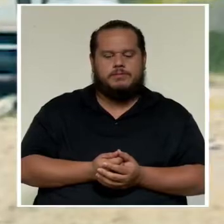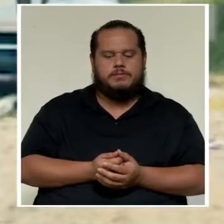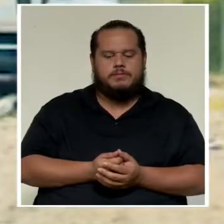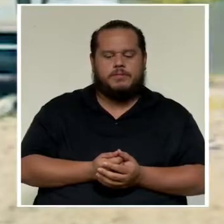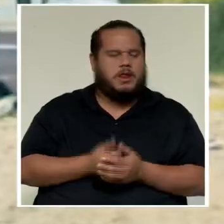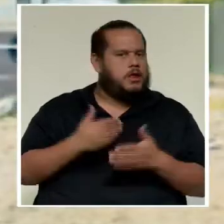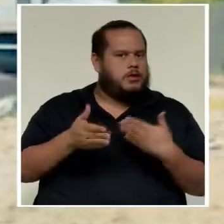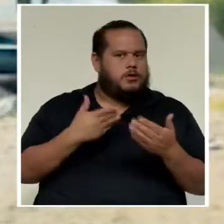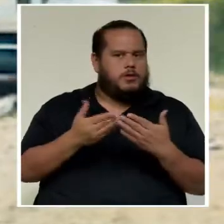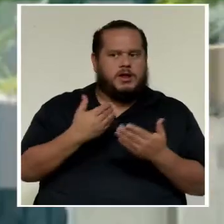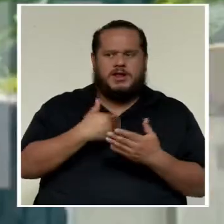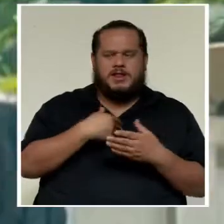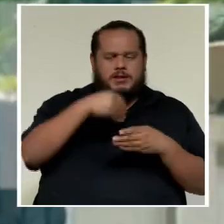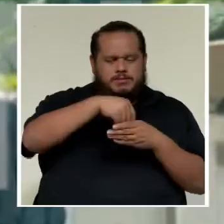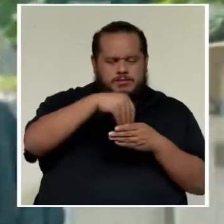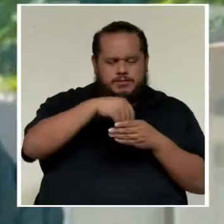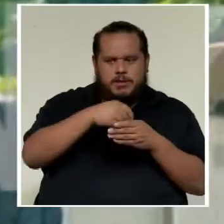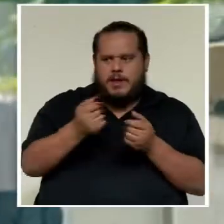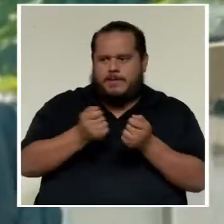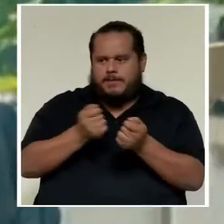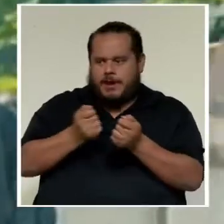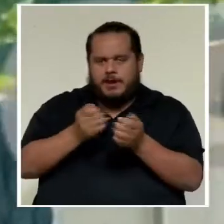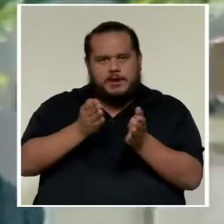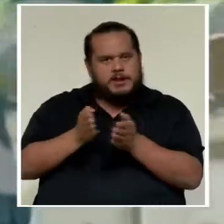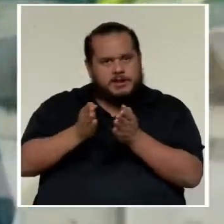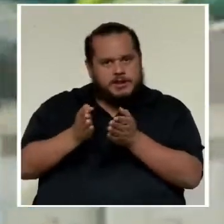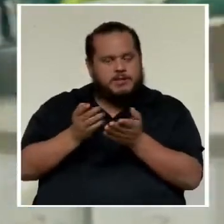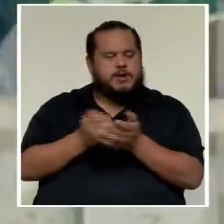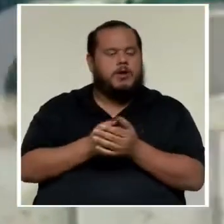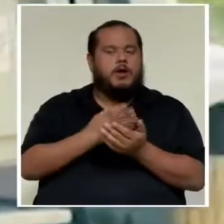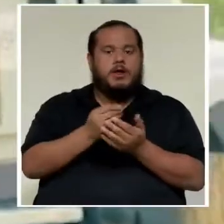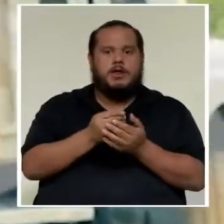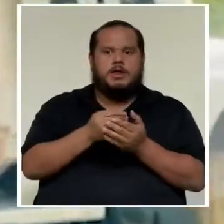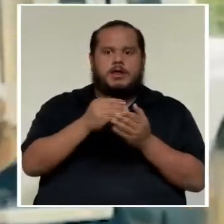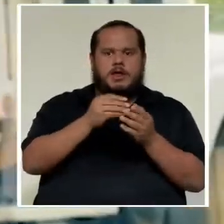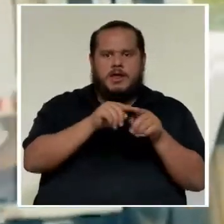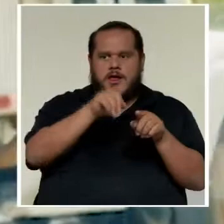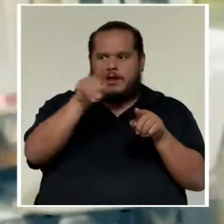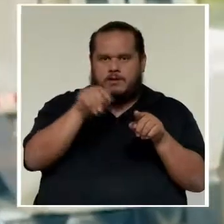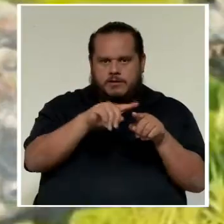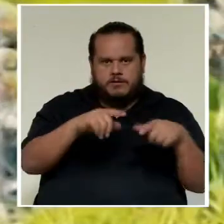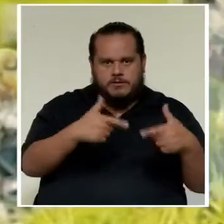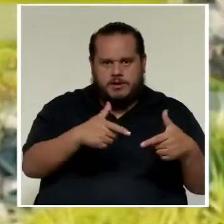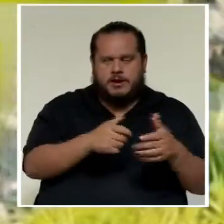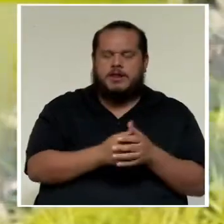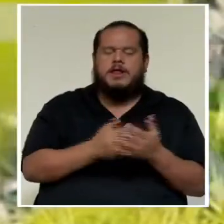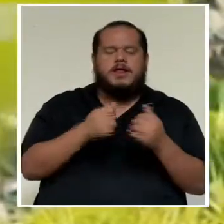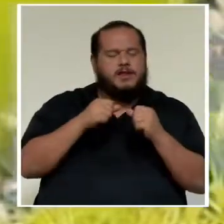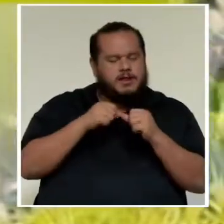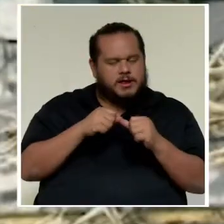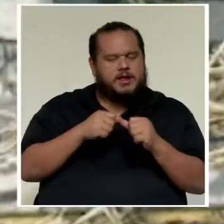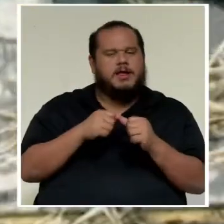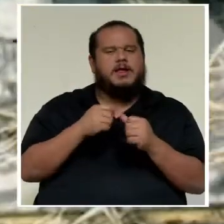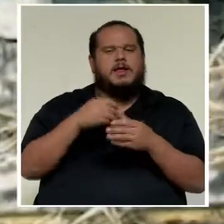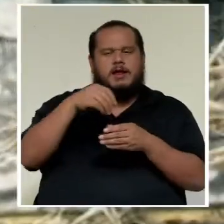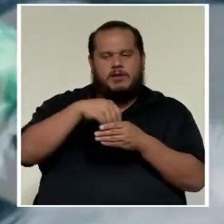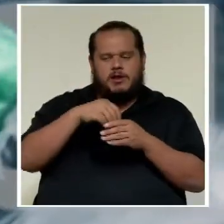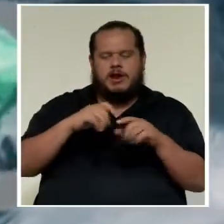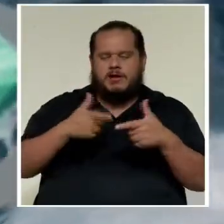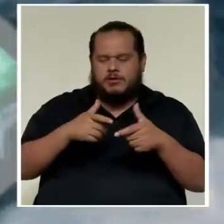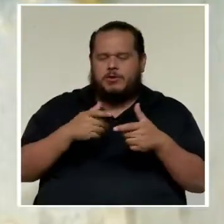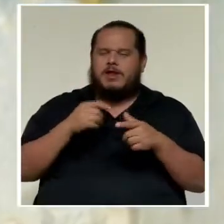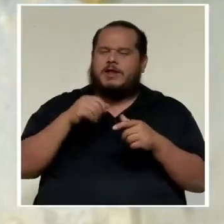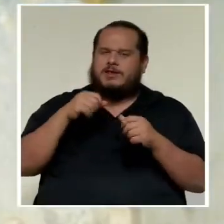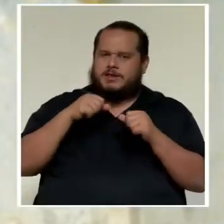Pese a tener rellenos, planes de manejo y reciclaje, la basura en Costa Rica sigue siendo una piedra en el zapato para los